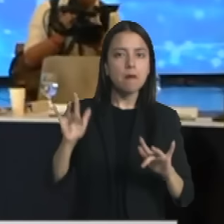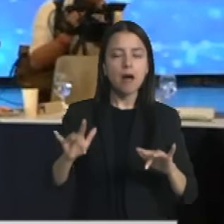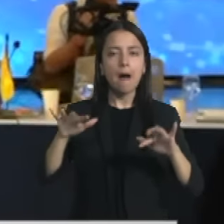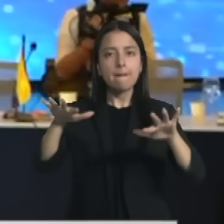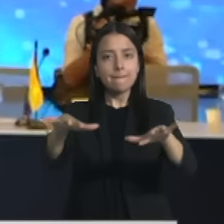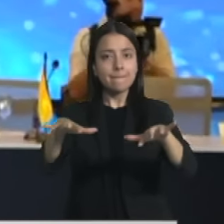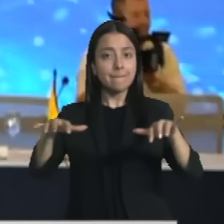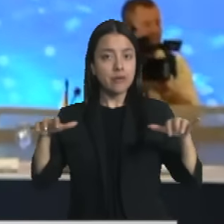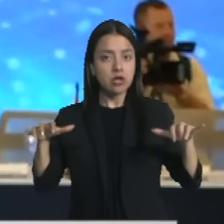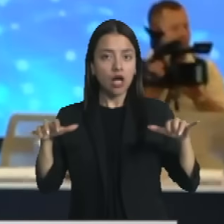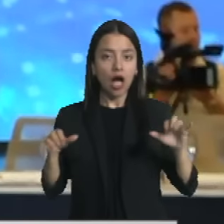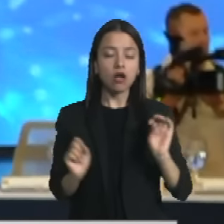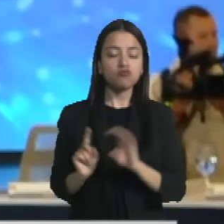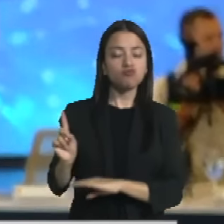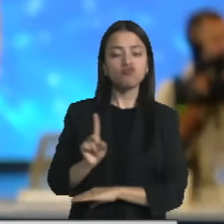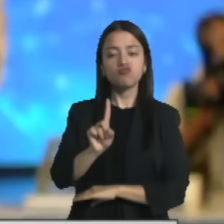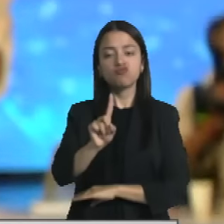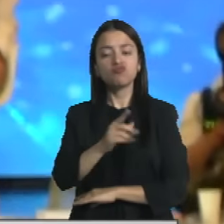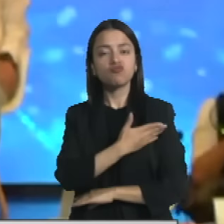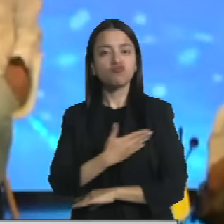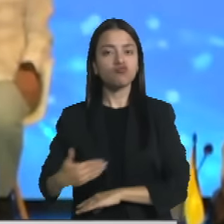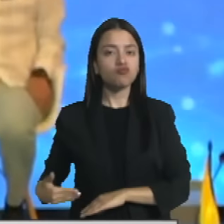cumbre sobre la inteligencia